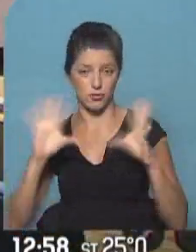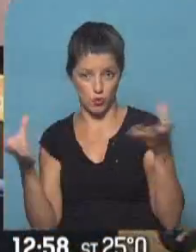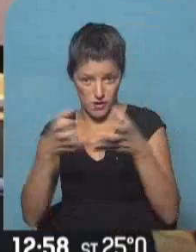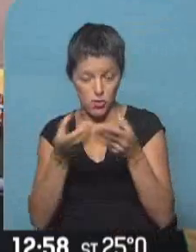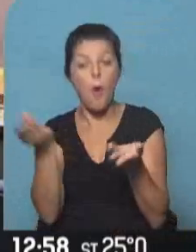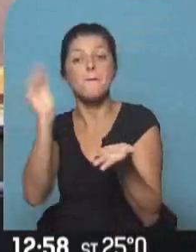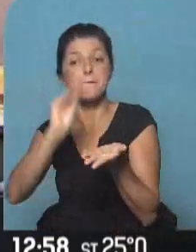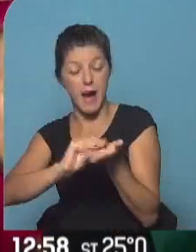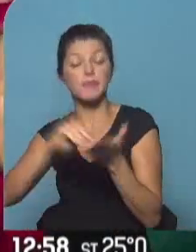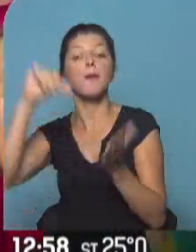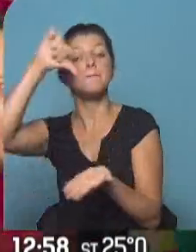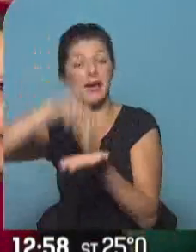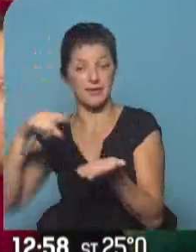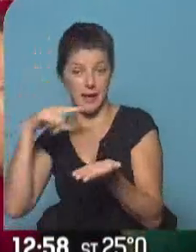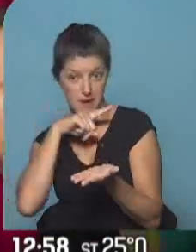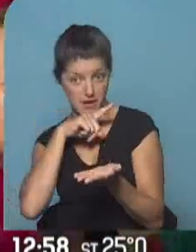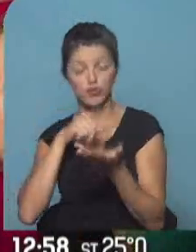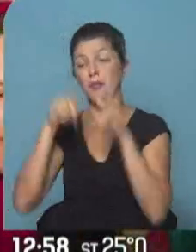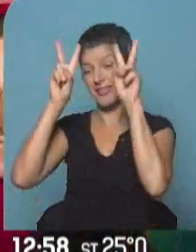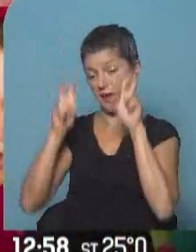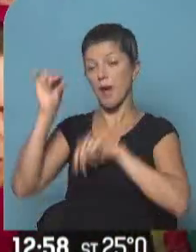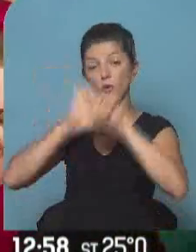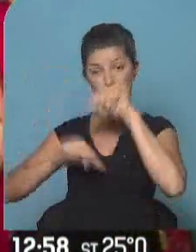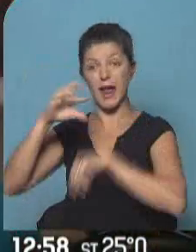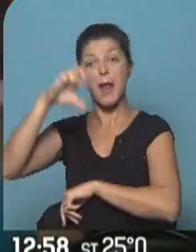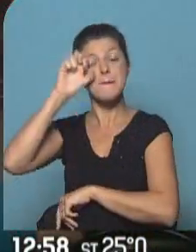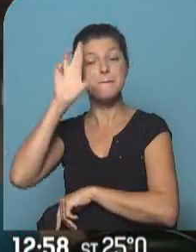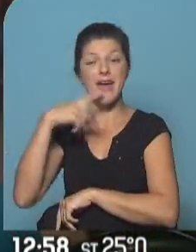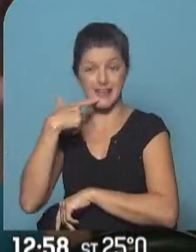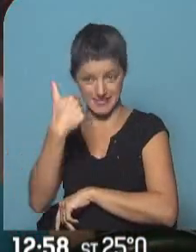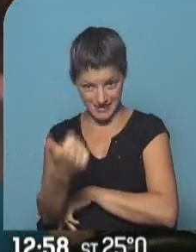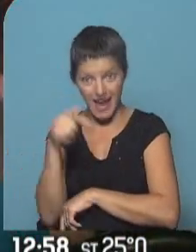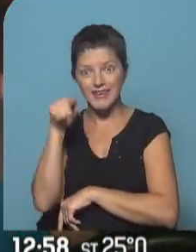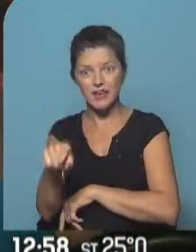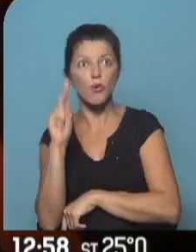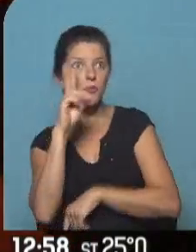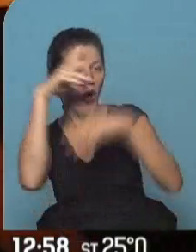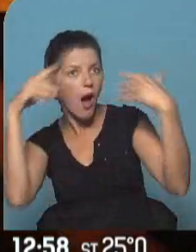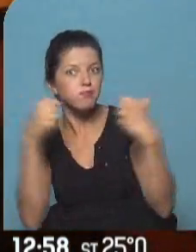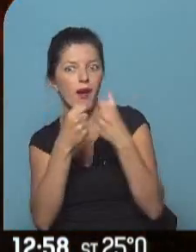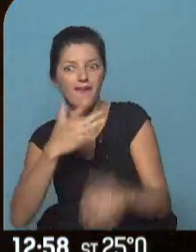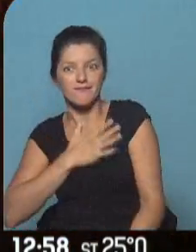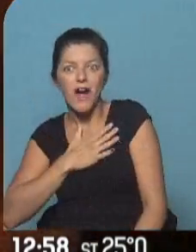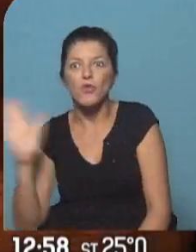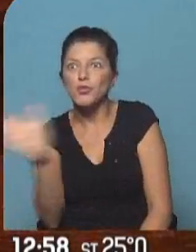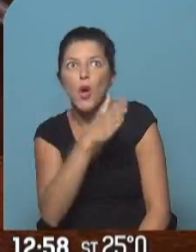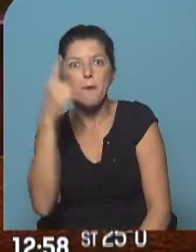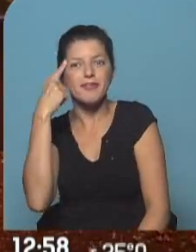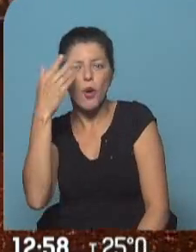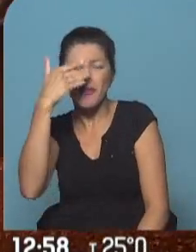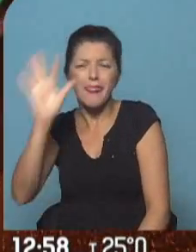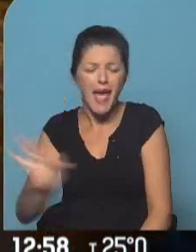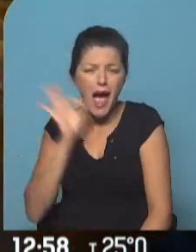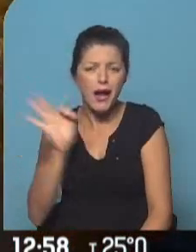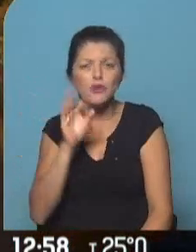programa nuclear persa, los iraníes festejaron en las calles de Teherán lo que veían como una mejora para sus vidas cotidianas tras años de